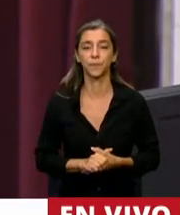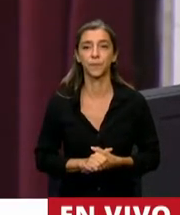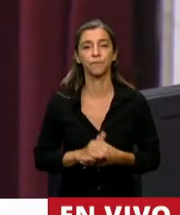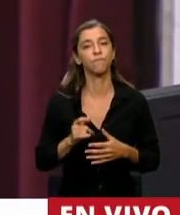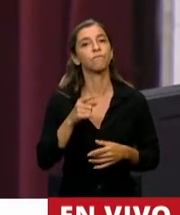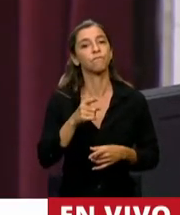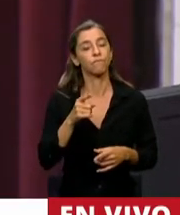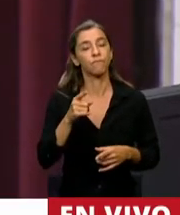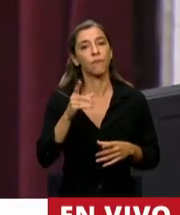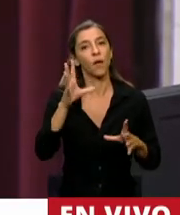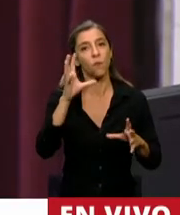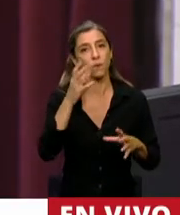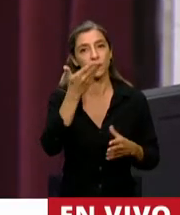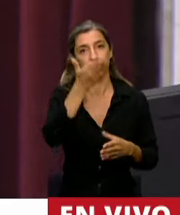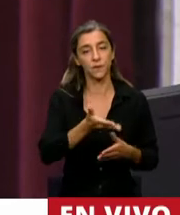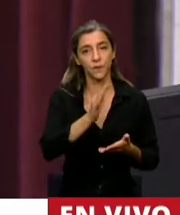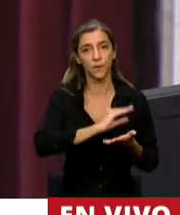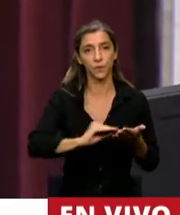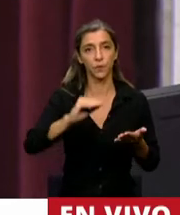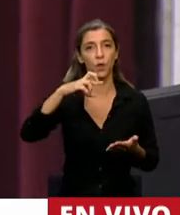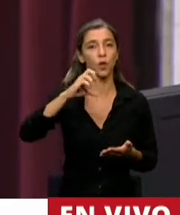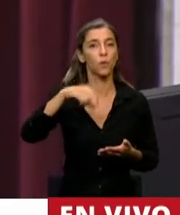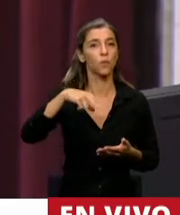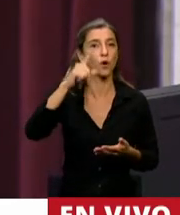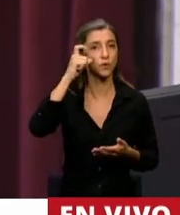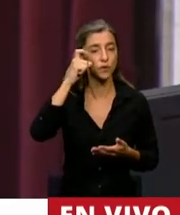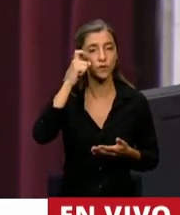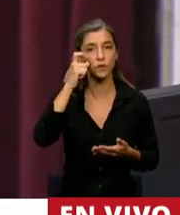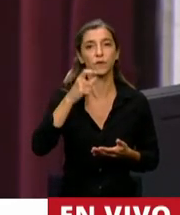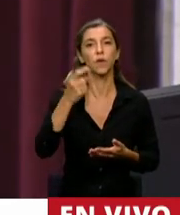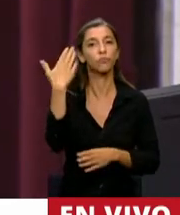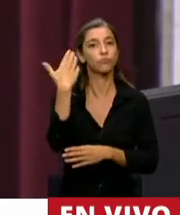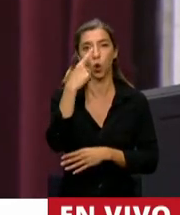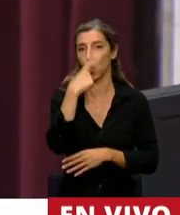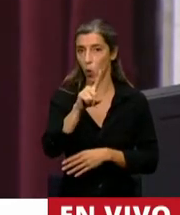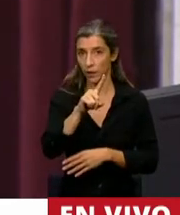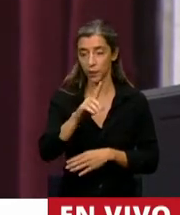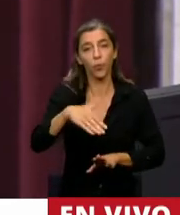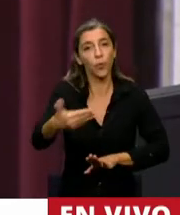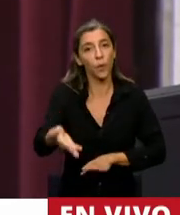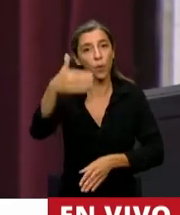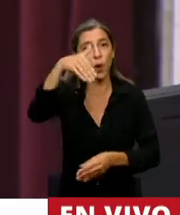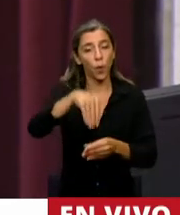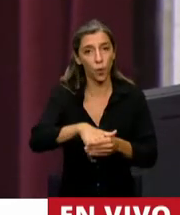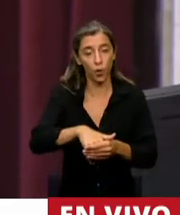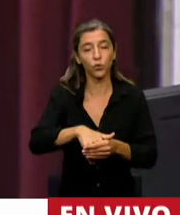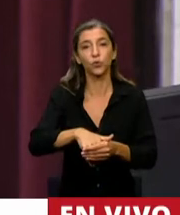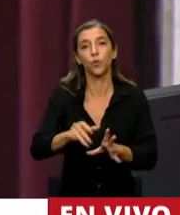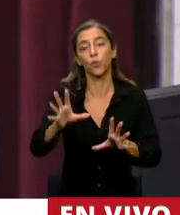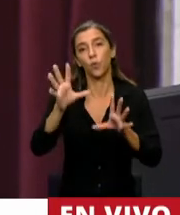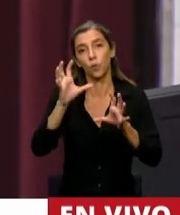diputado Ponce es el último orador y que después se va a votar, entendiendo además que vamos a